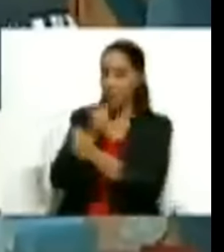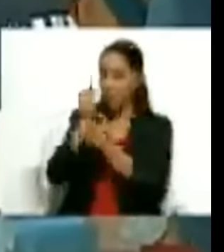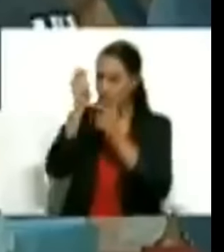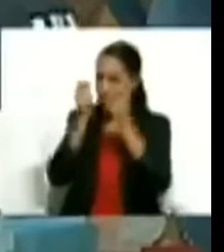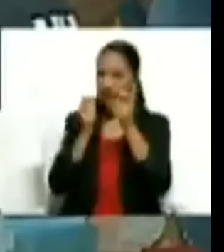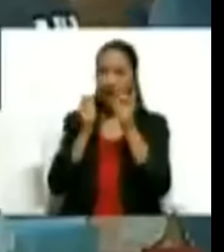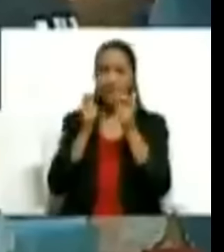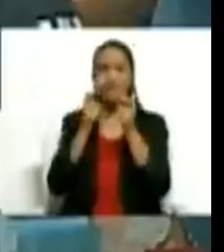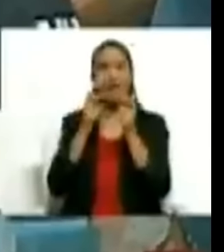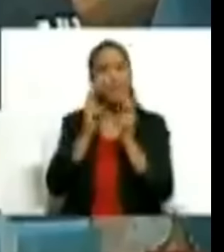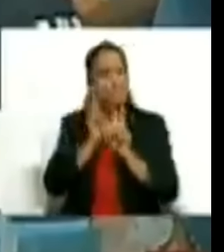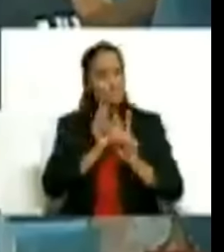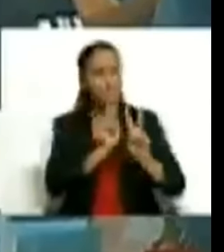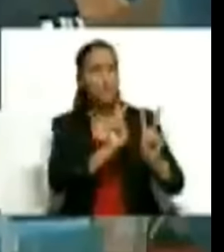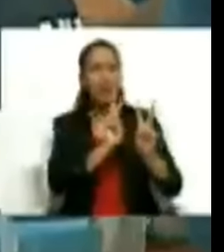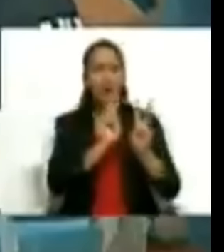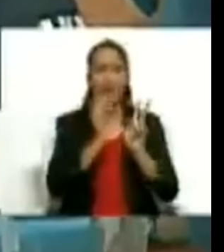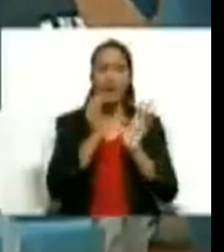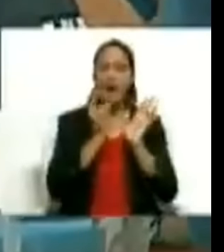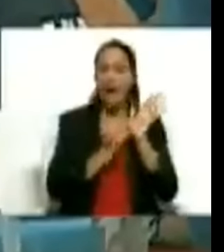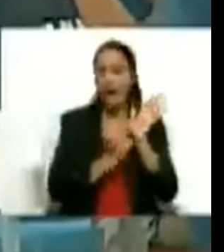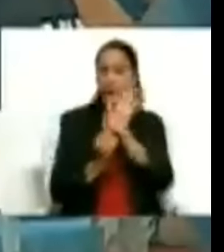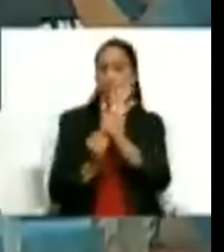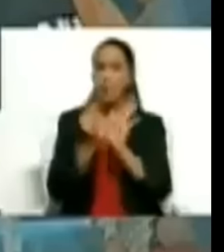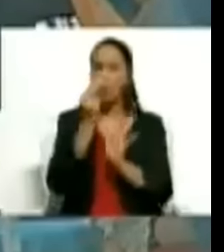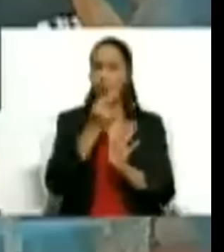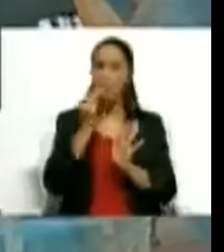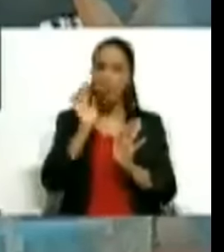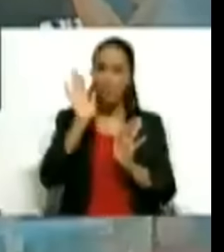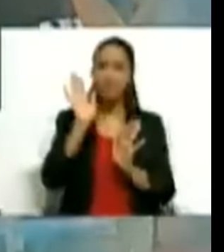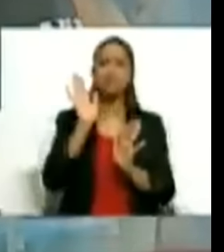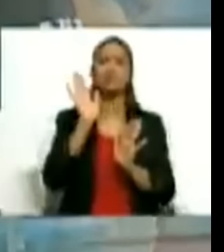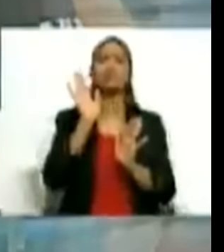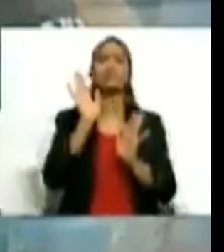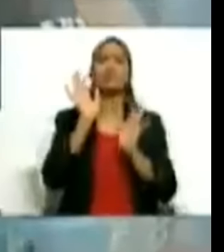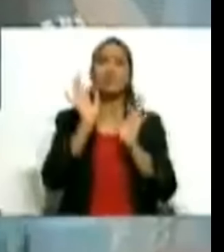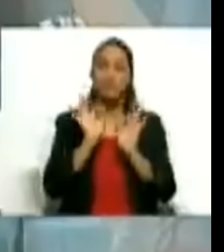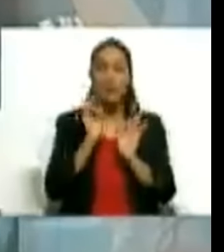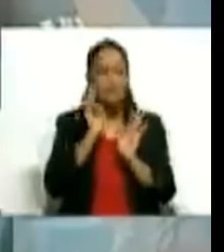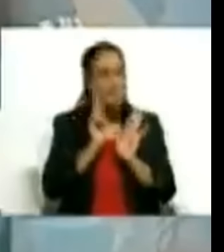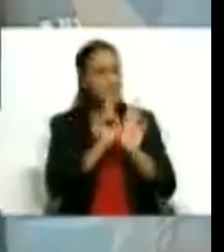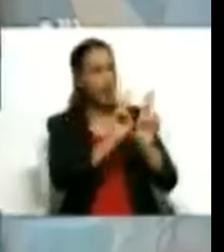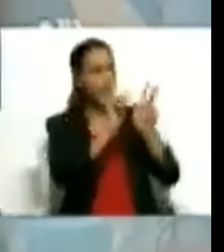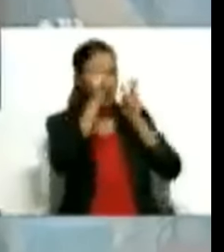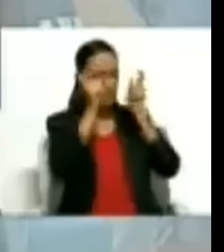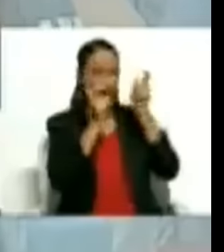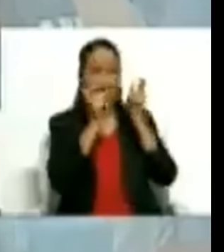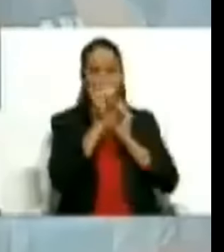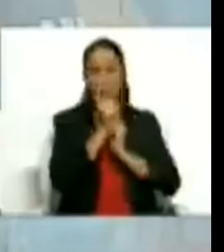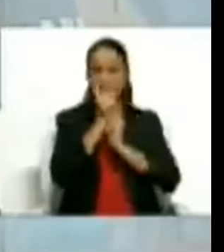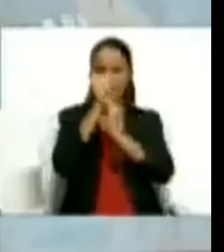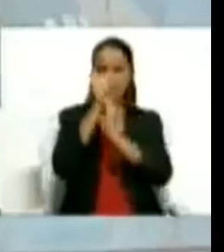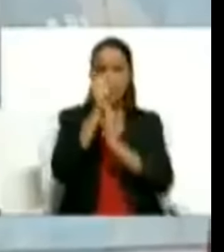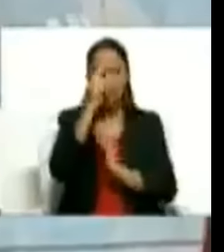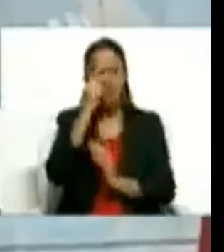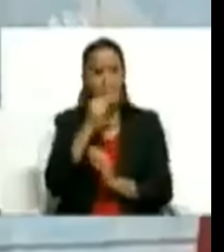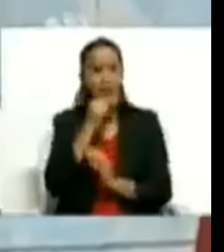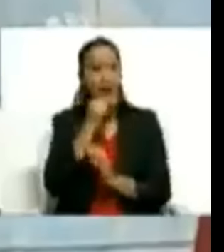vieron ejemplo y compromiso, y que en ti vieron un líder, a un padre, a un amigo, un hermano de